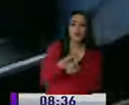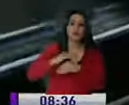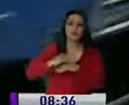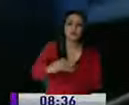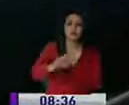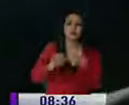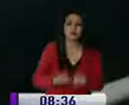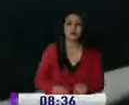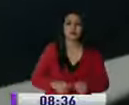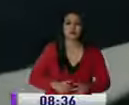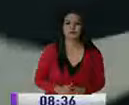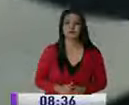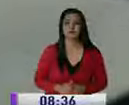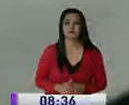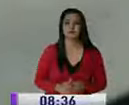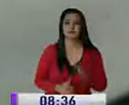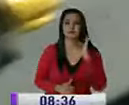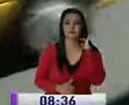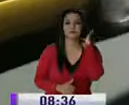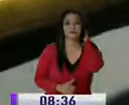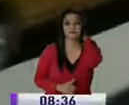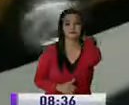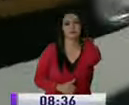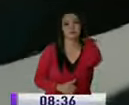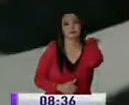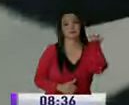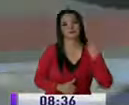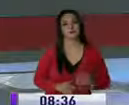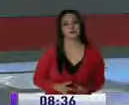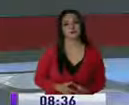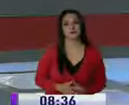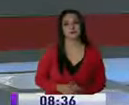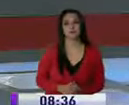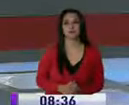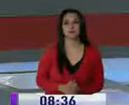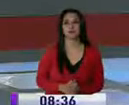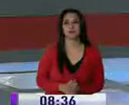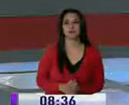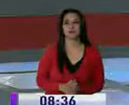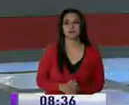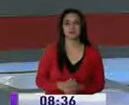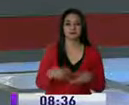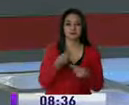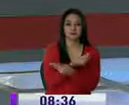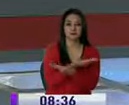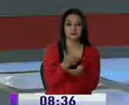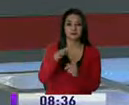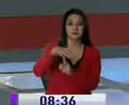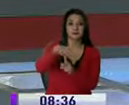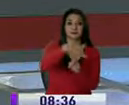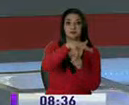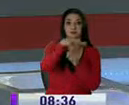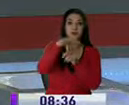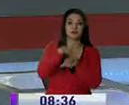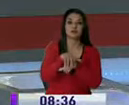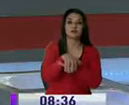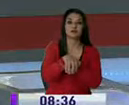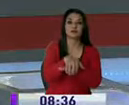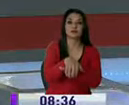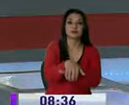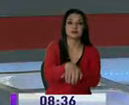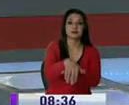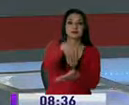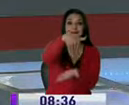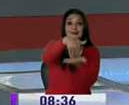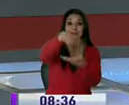correspondiente. Informó Priscila Cadena. Vecinos, queremos contarles que en el Parque Elegido, en el centro norte de la